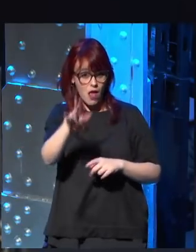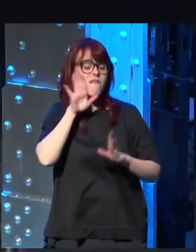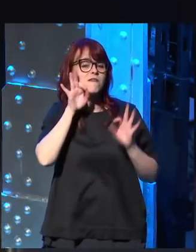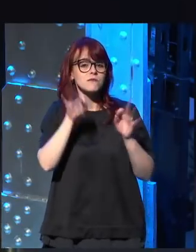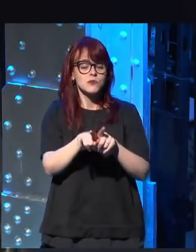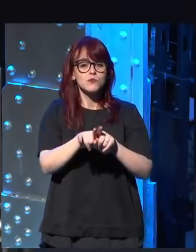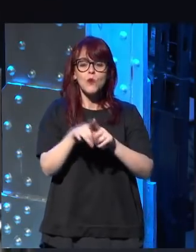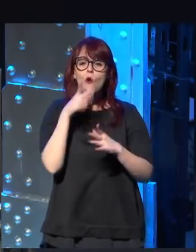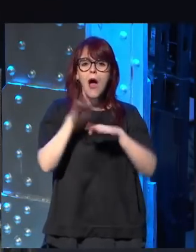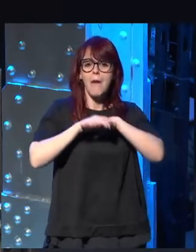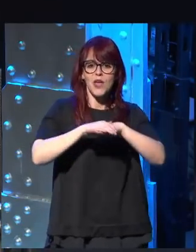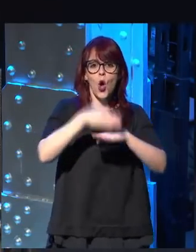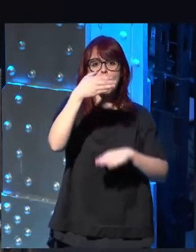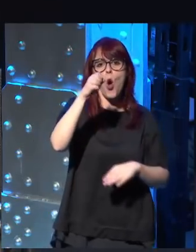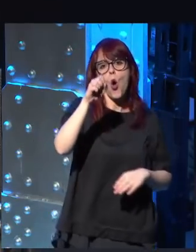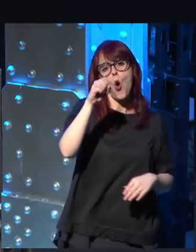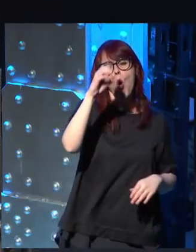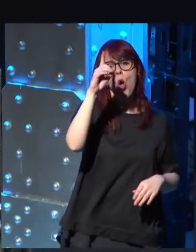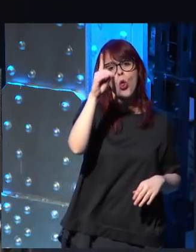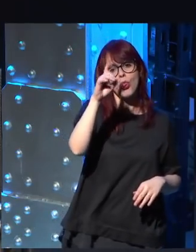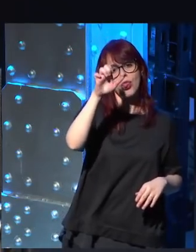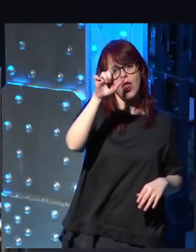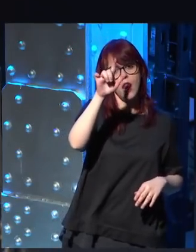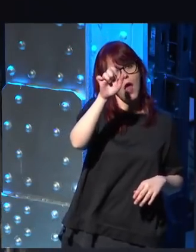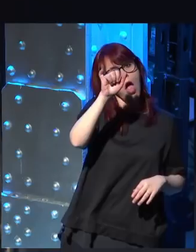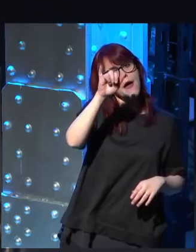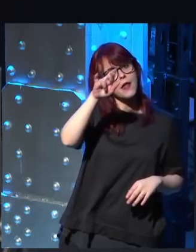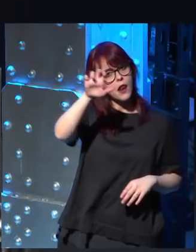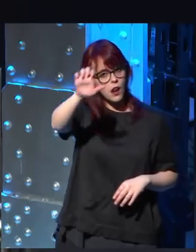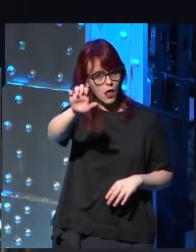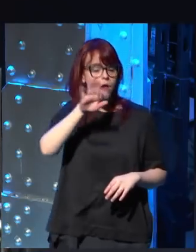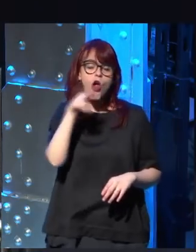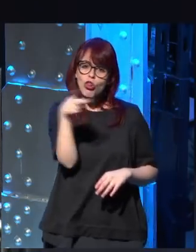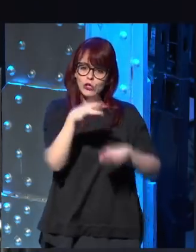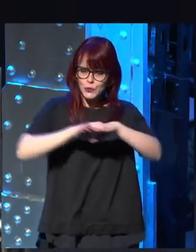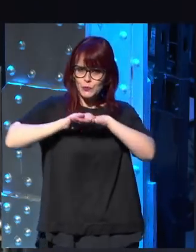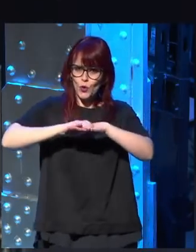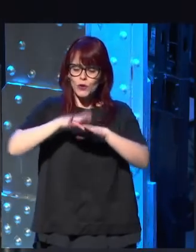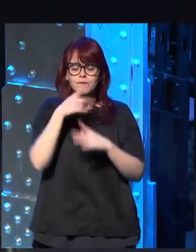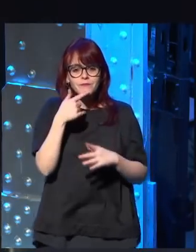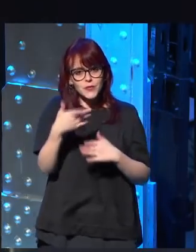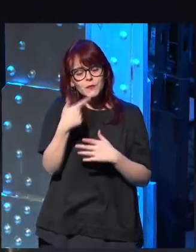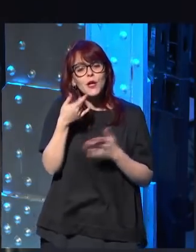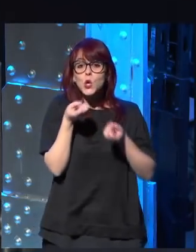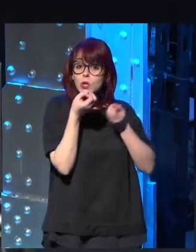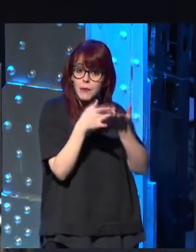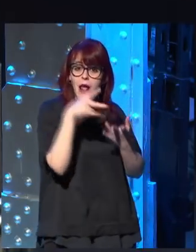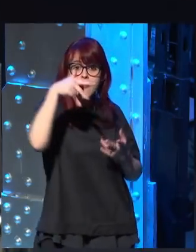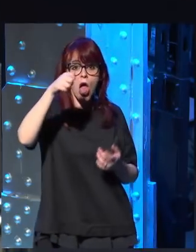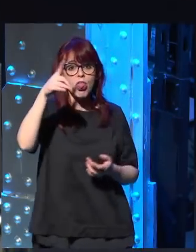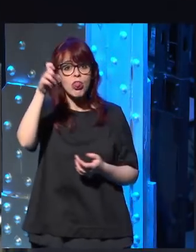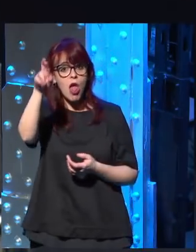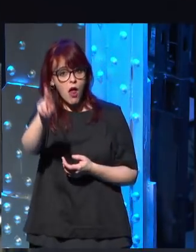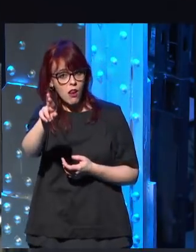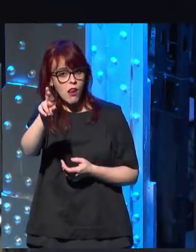de Baudelaire, ¿no? Y que es un personaje interesantísimo Nadar, ¿no? Escribió unas memorias muy bonitas, ¿no? Nadar